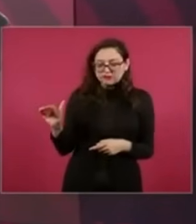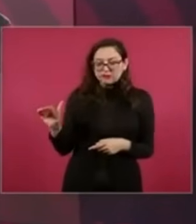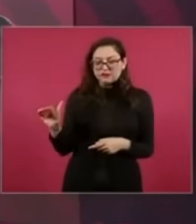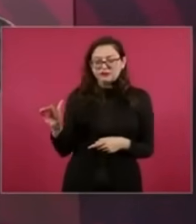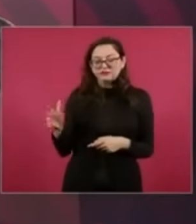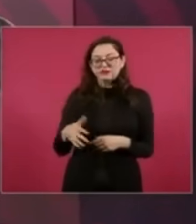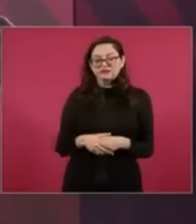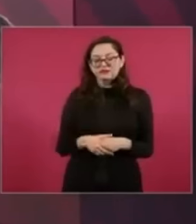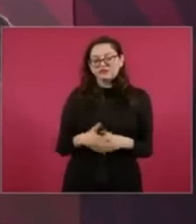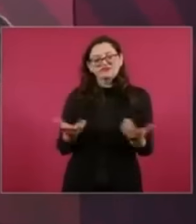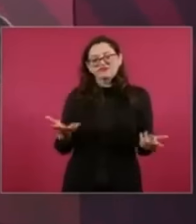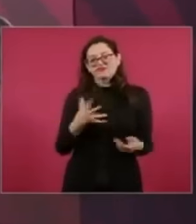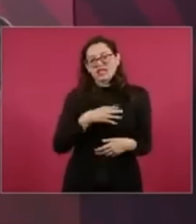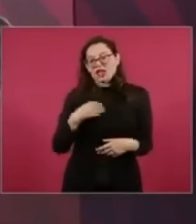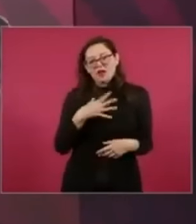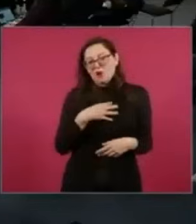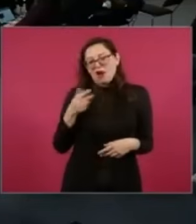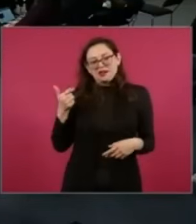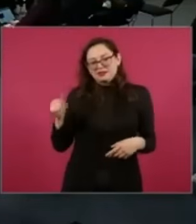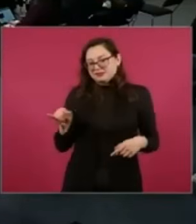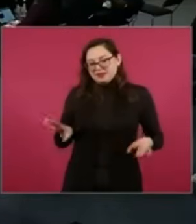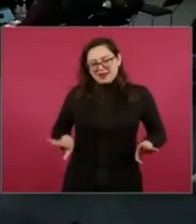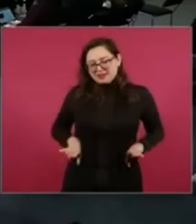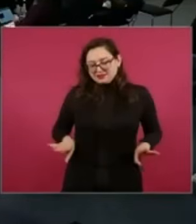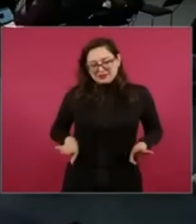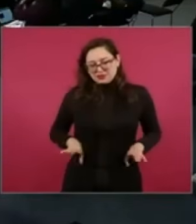Eso, así son los hijos, ¿no?